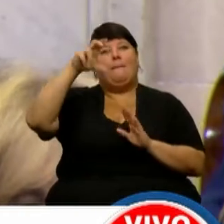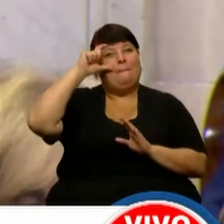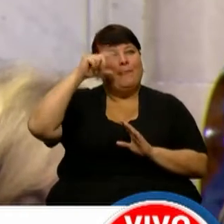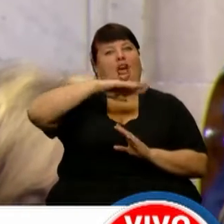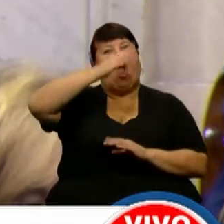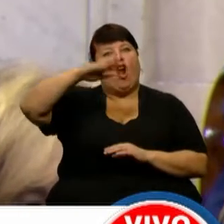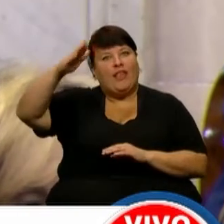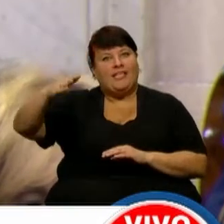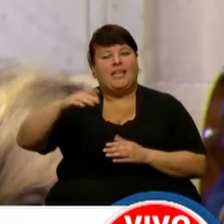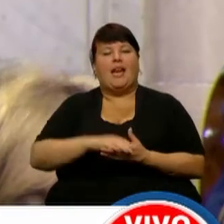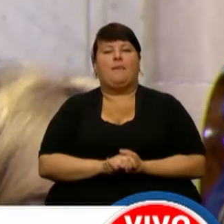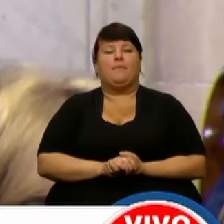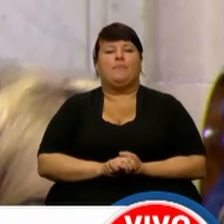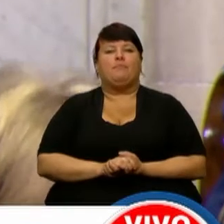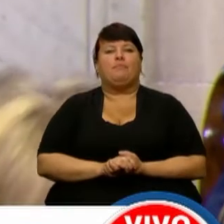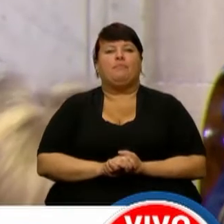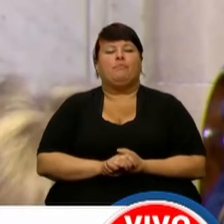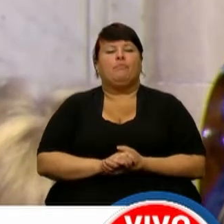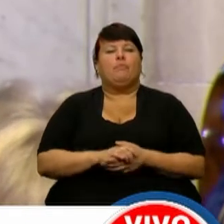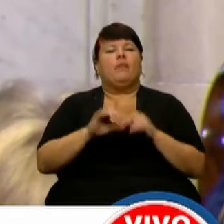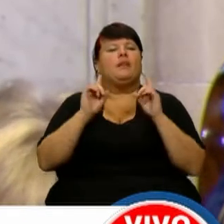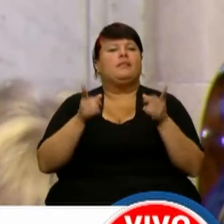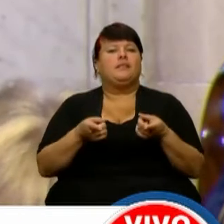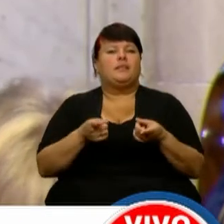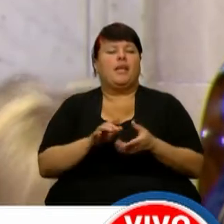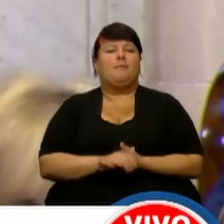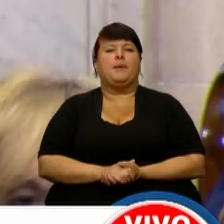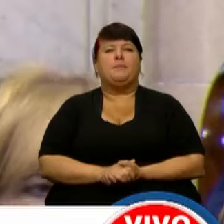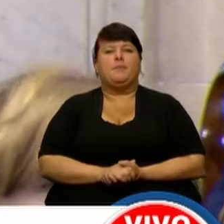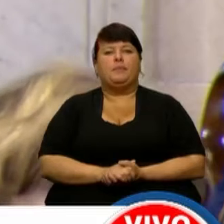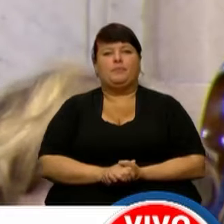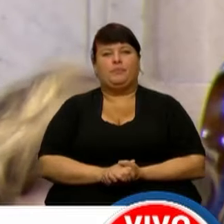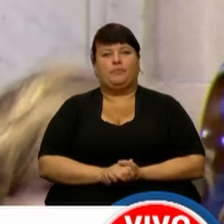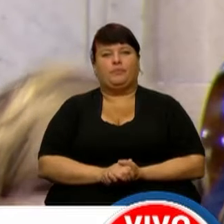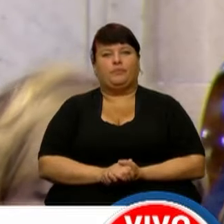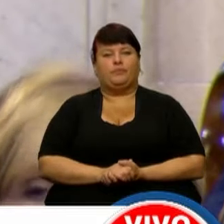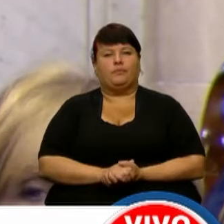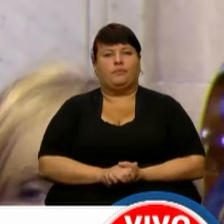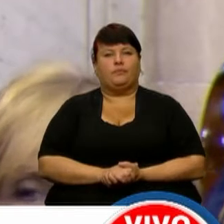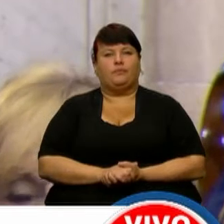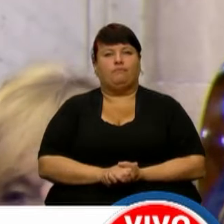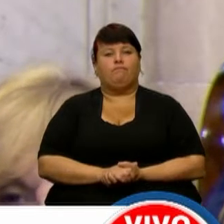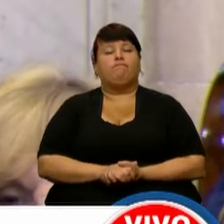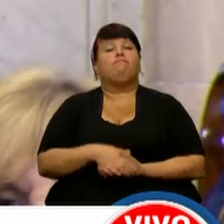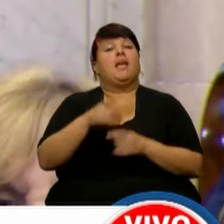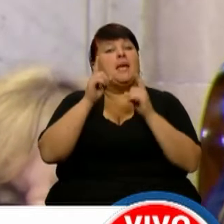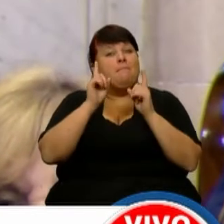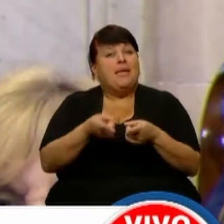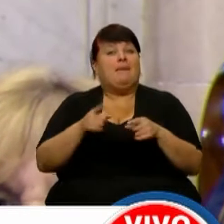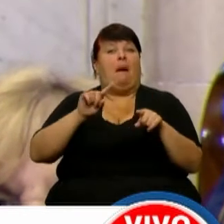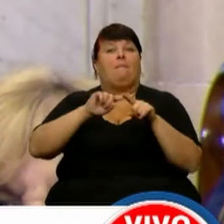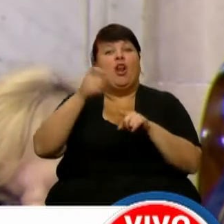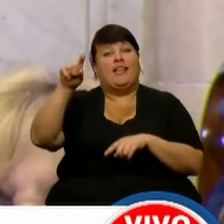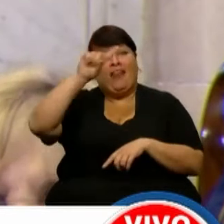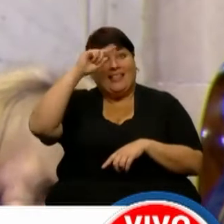precordillera. Y vemos en donde, por las mismas políticas del Estado,